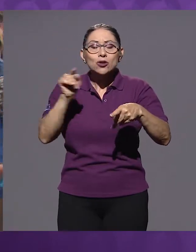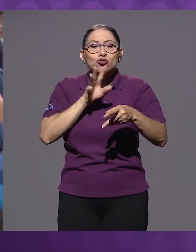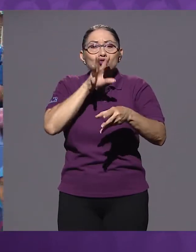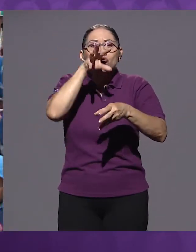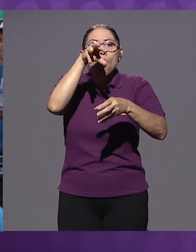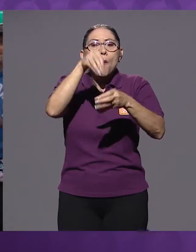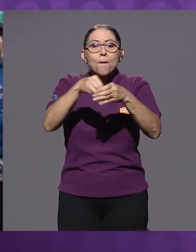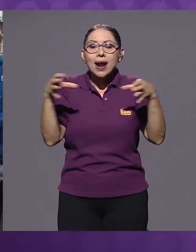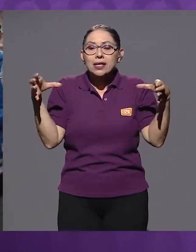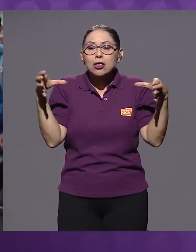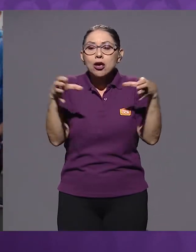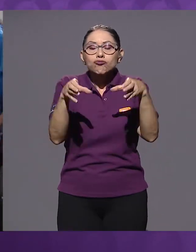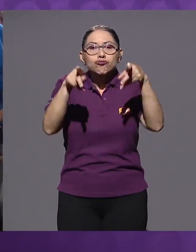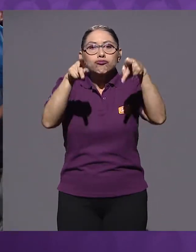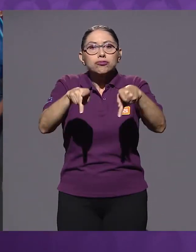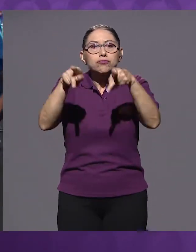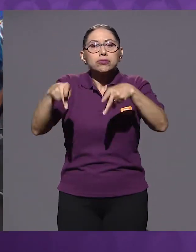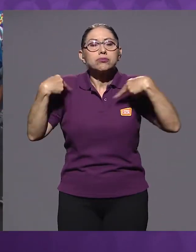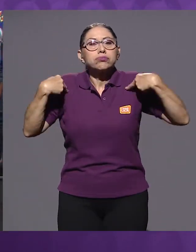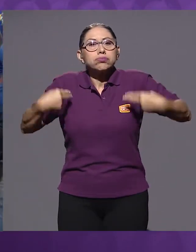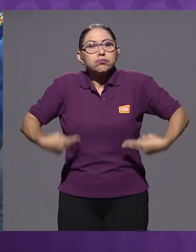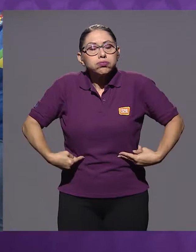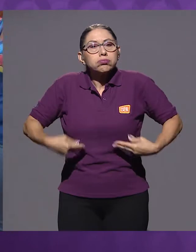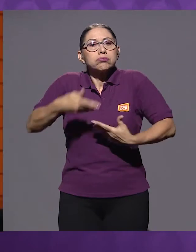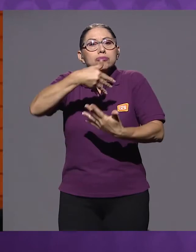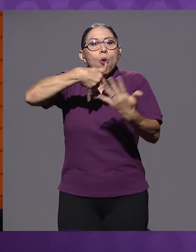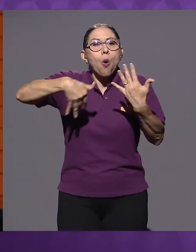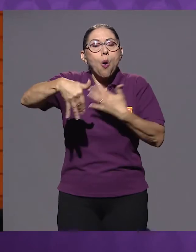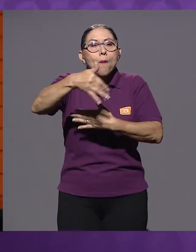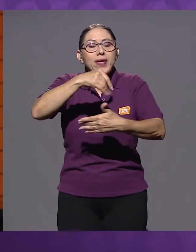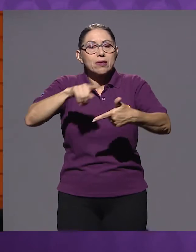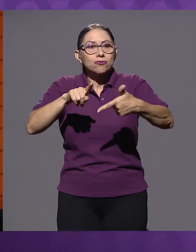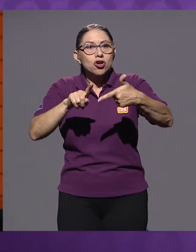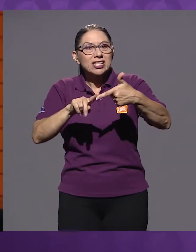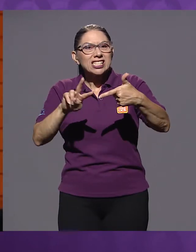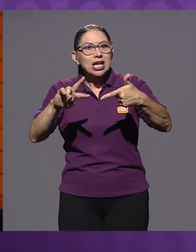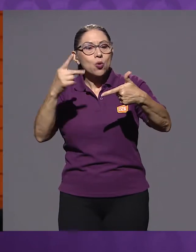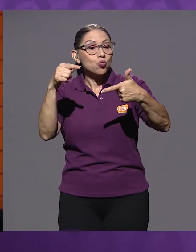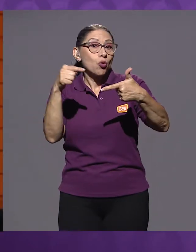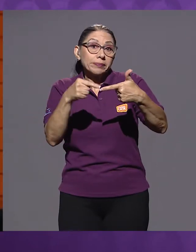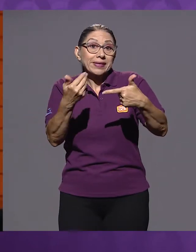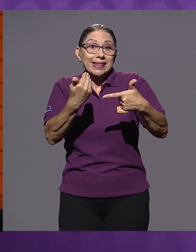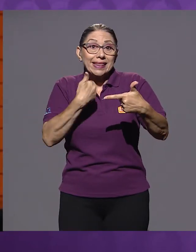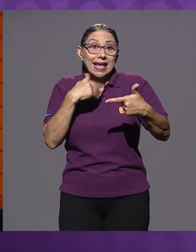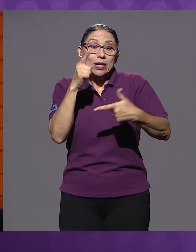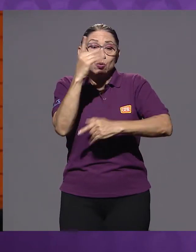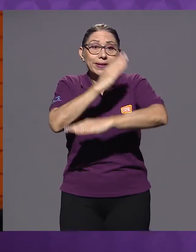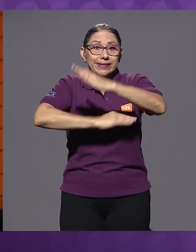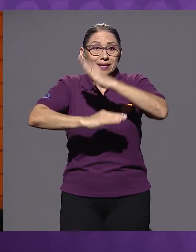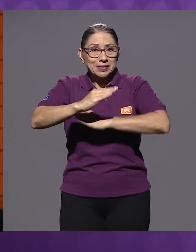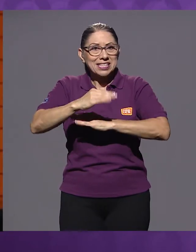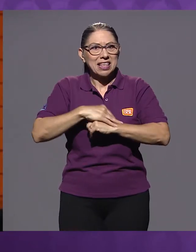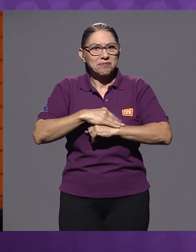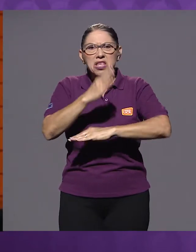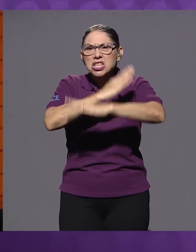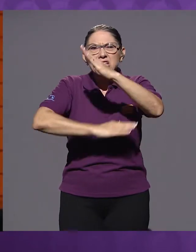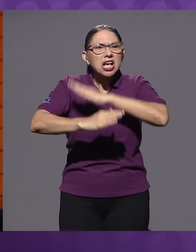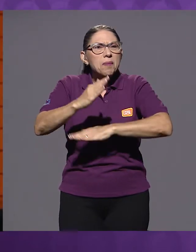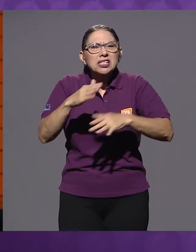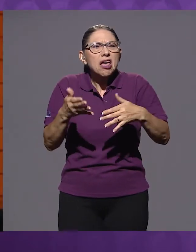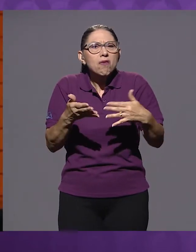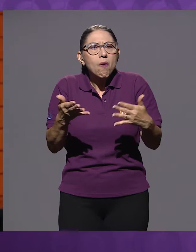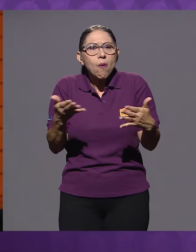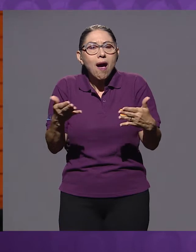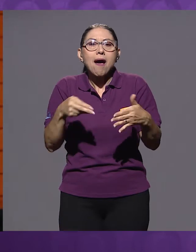ese colectivo de seres humanos que convivimos. Pero segundo, lo que tienen es una discapacidad y entendida la